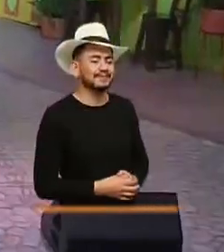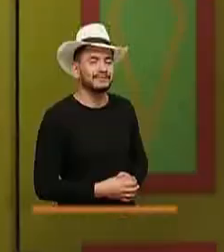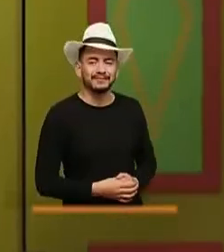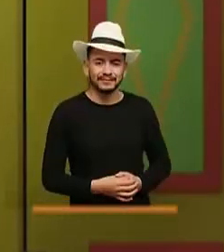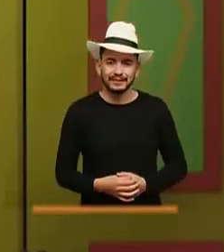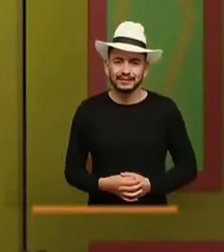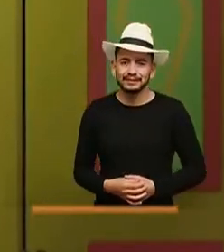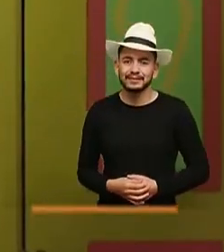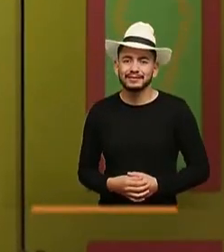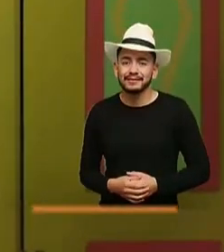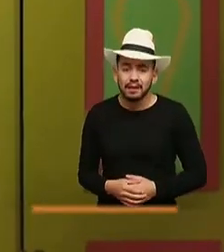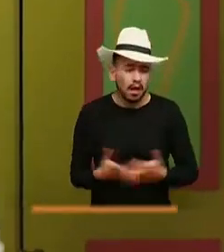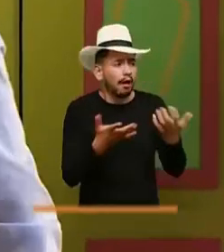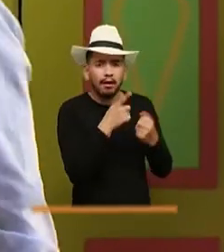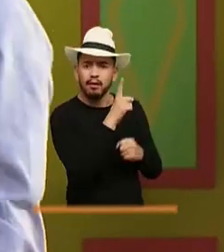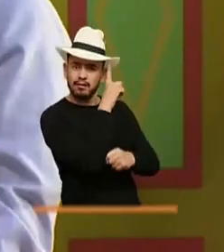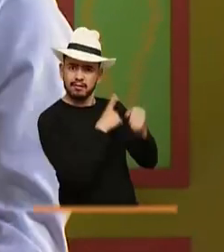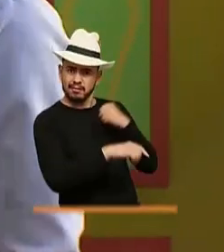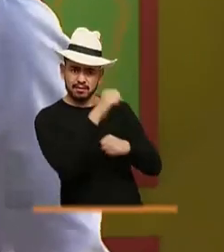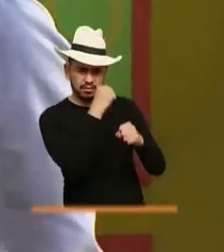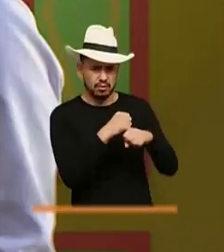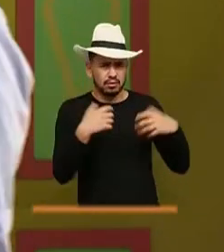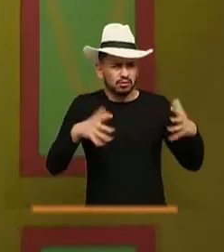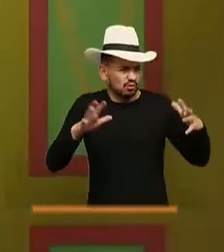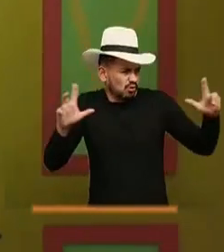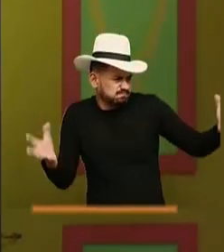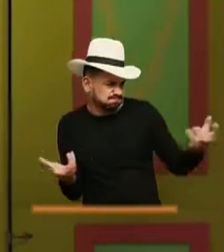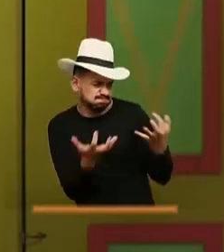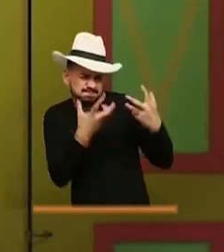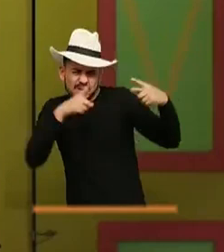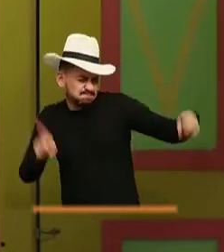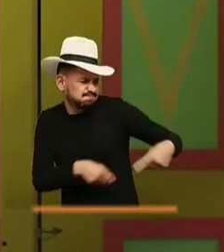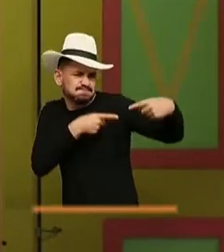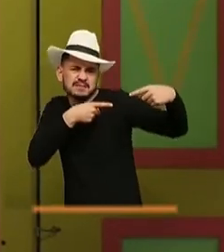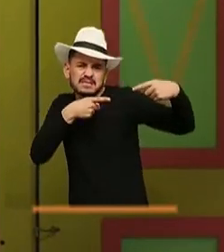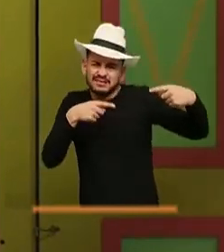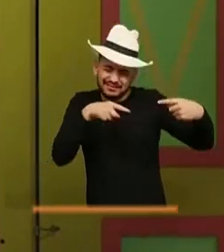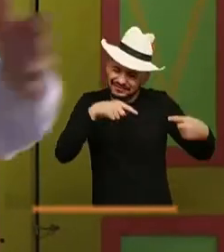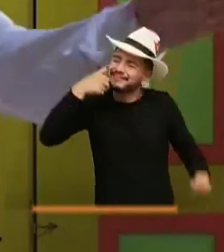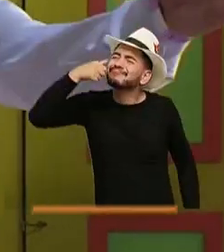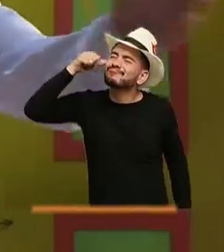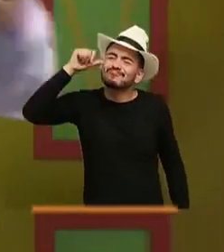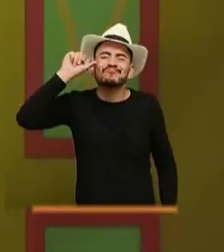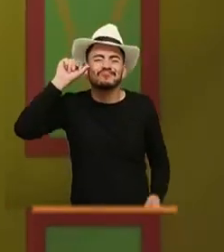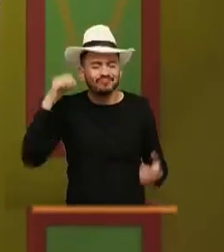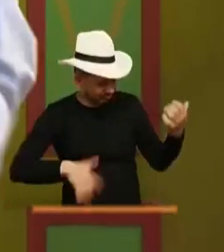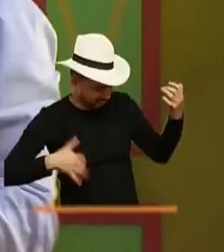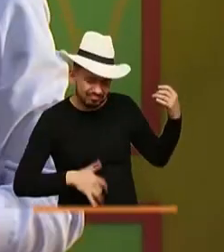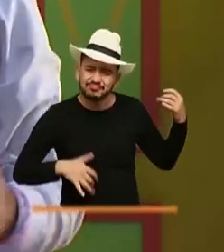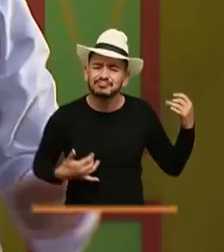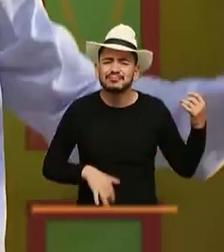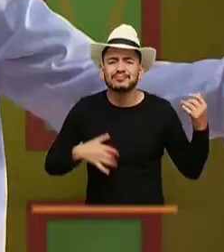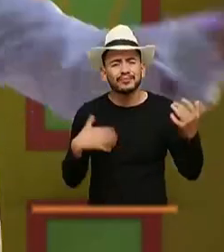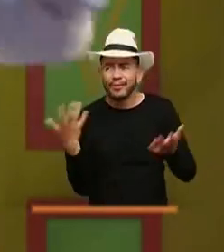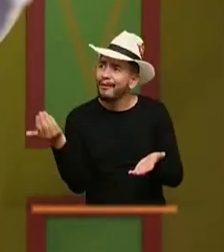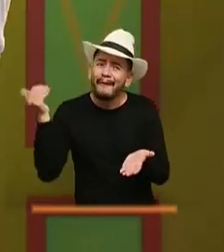Hace un año en la final de esta eterna primavera, y hoy nos volvemos a